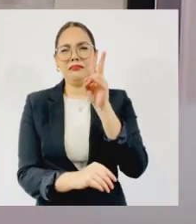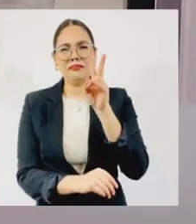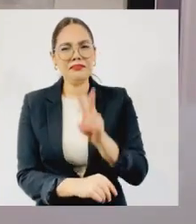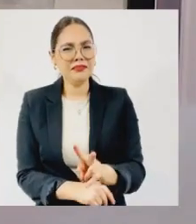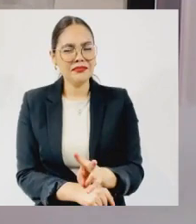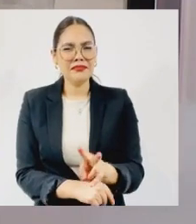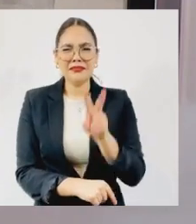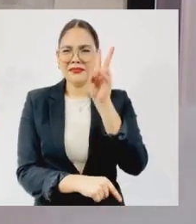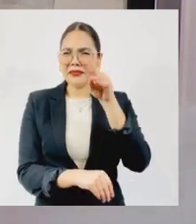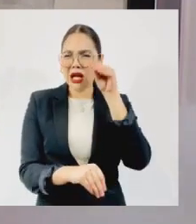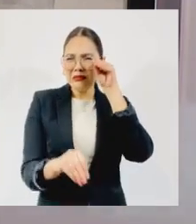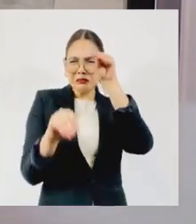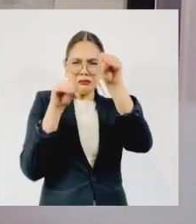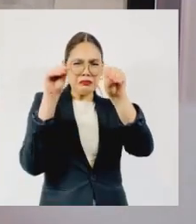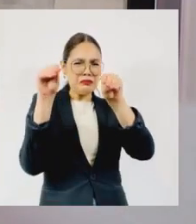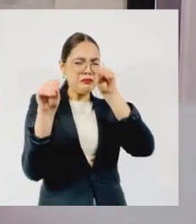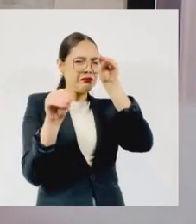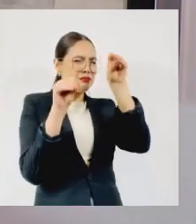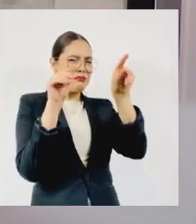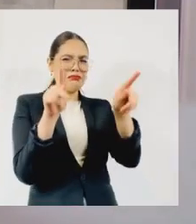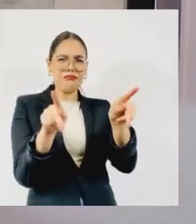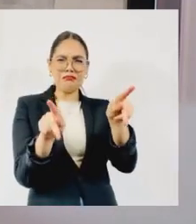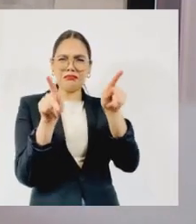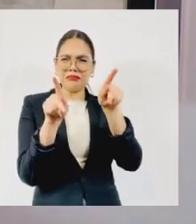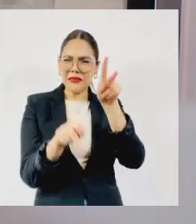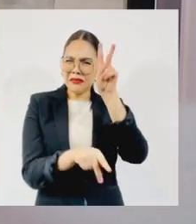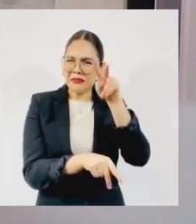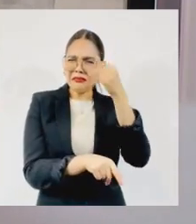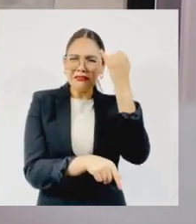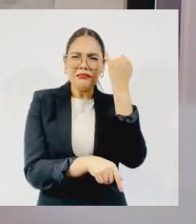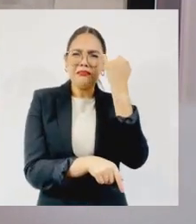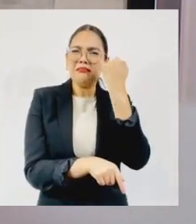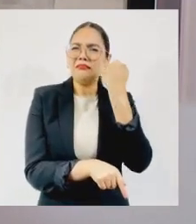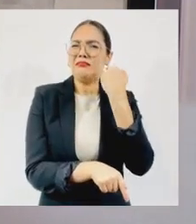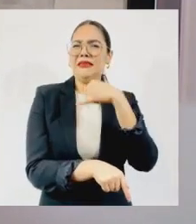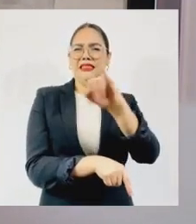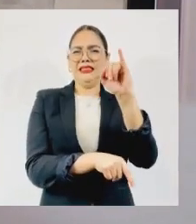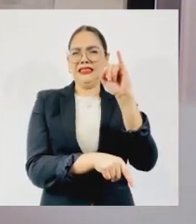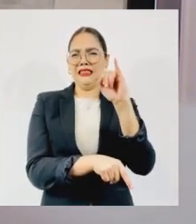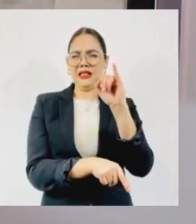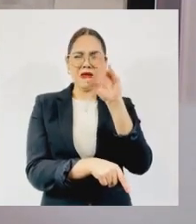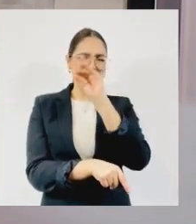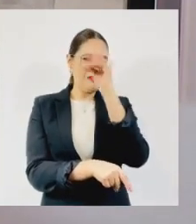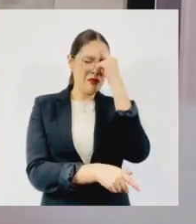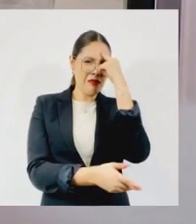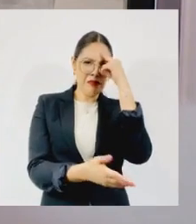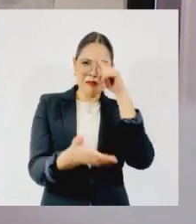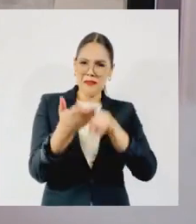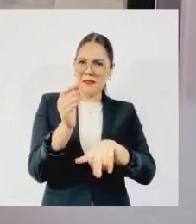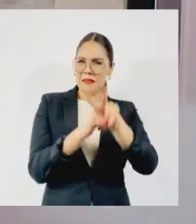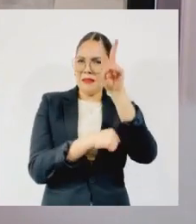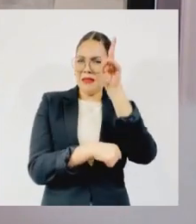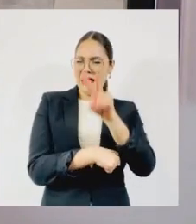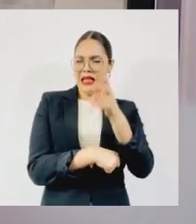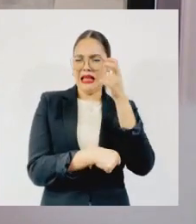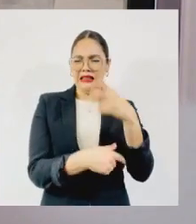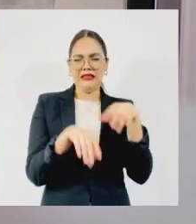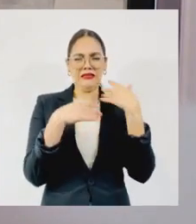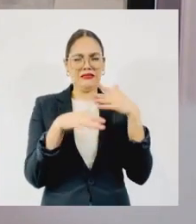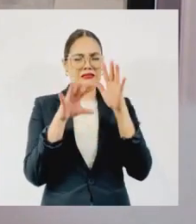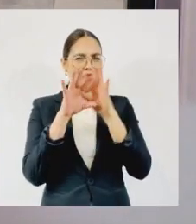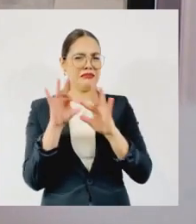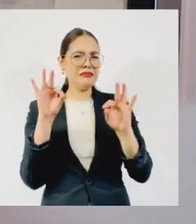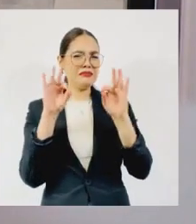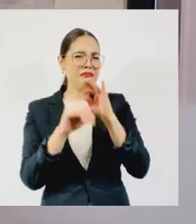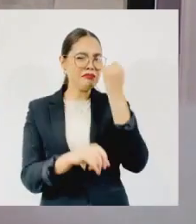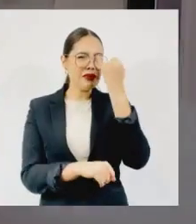Digo, verdaderamente un tinglado tan absurdo que ni Kafka lo hubiera descrito